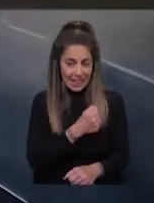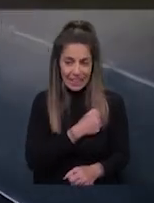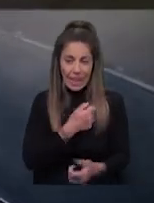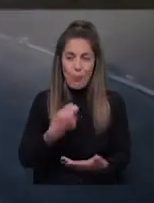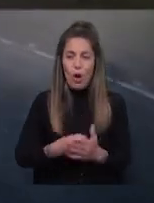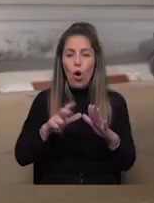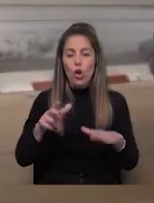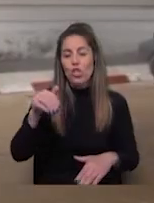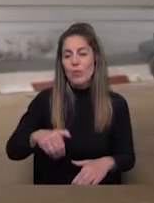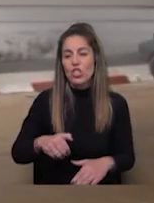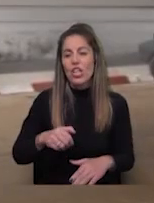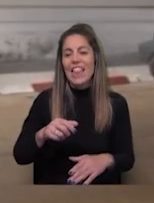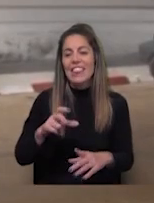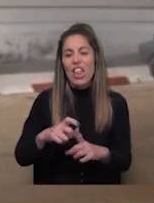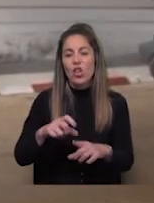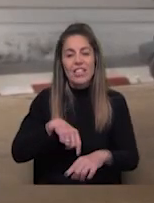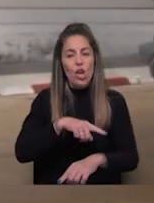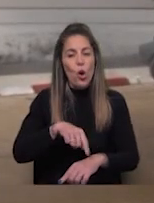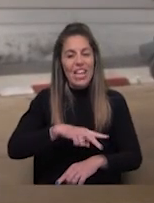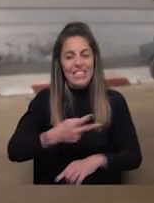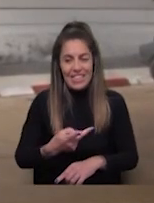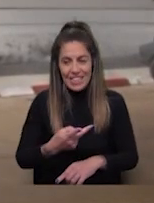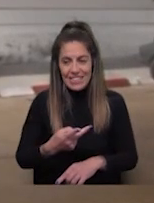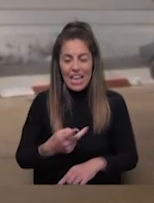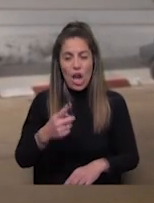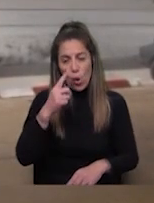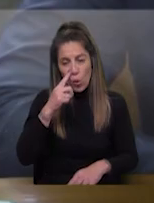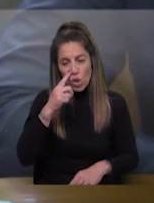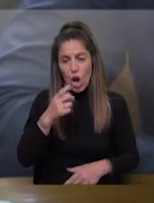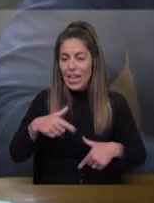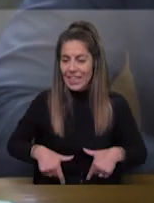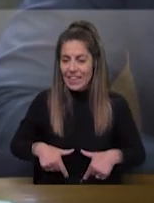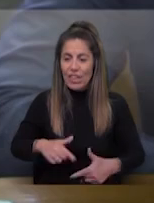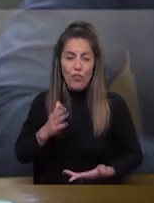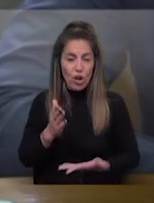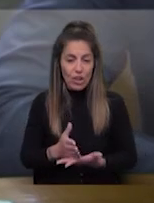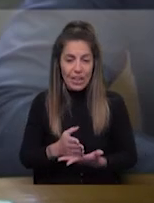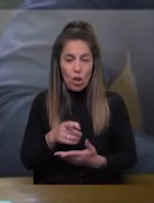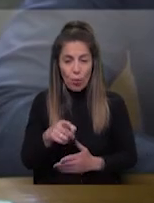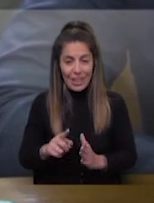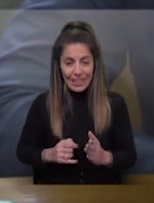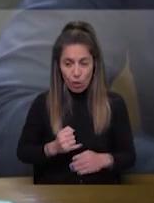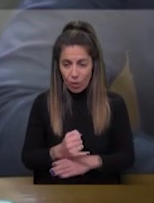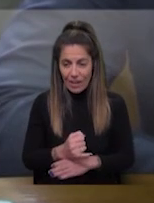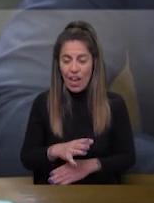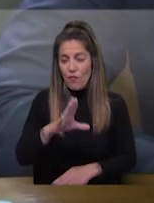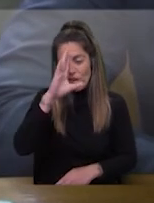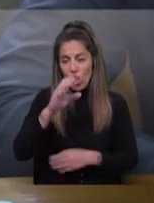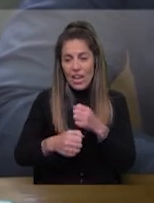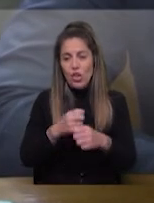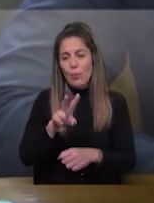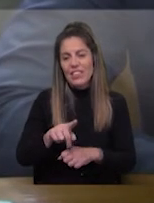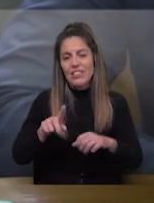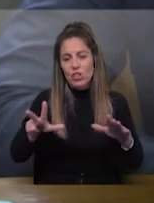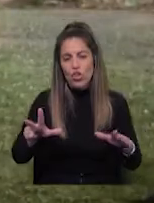de dólares en horas extras. En julio, el intendente Pablo Karam fue condenado por estas irregularidades. En febrero del 2018,